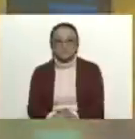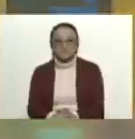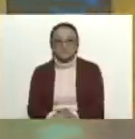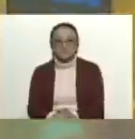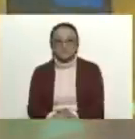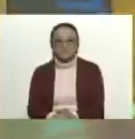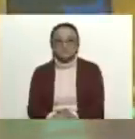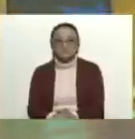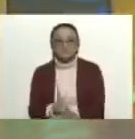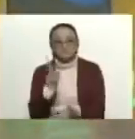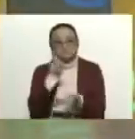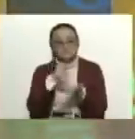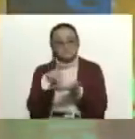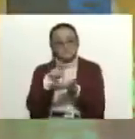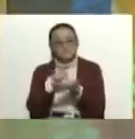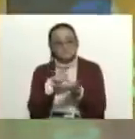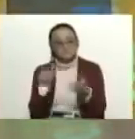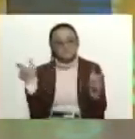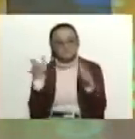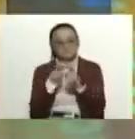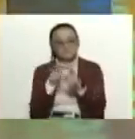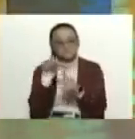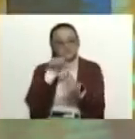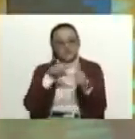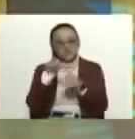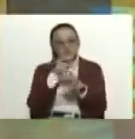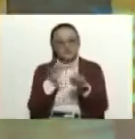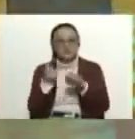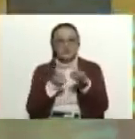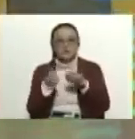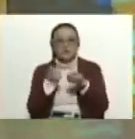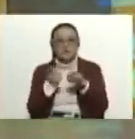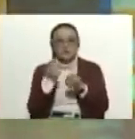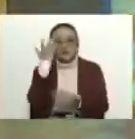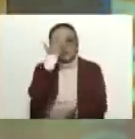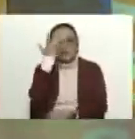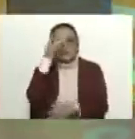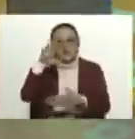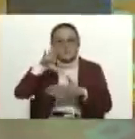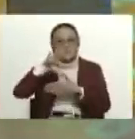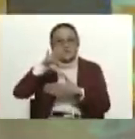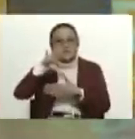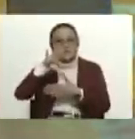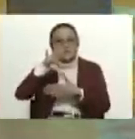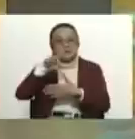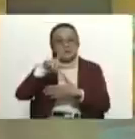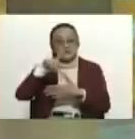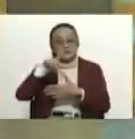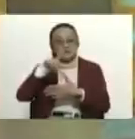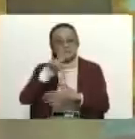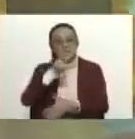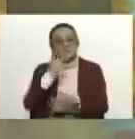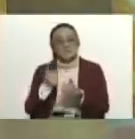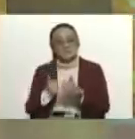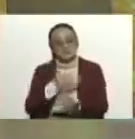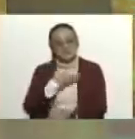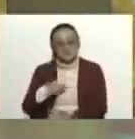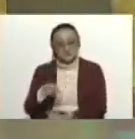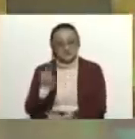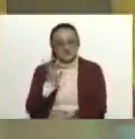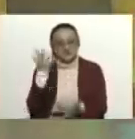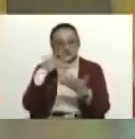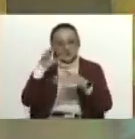Y durante su participación en el cónclave de cooperación económica India-América Latina, la vicepresidenta ejecutiva de la República,